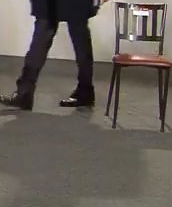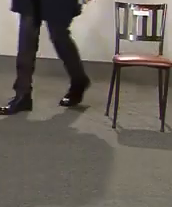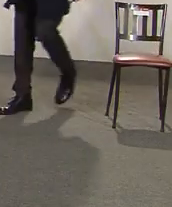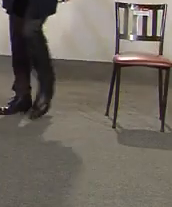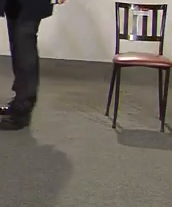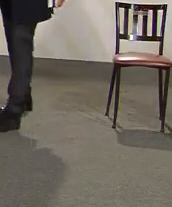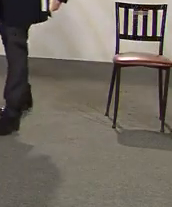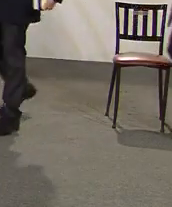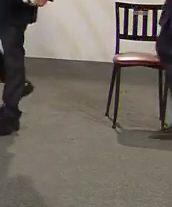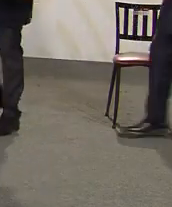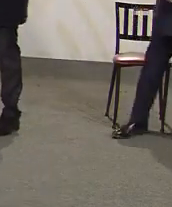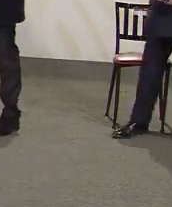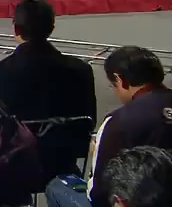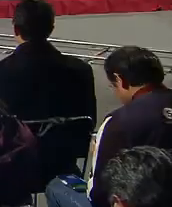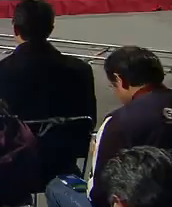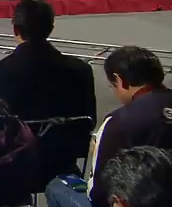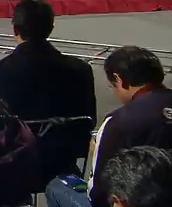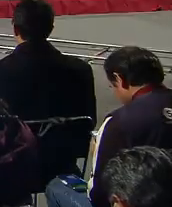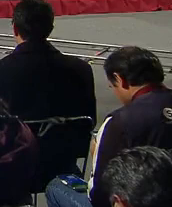Ánimo.